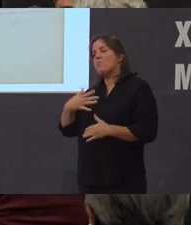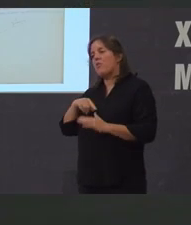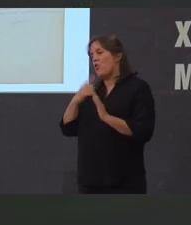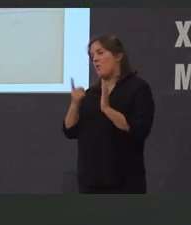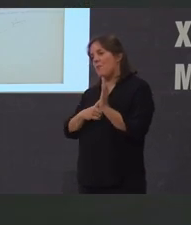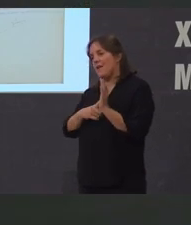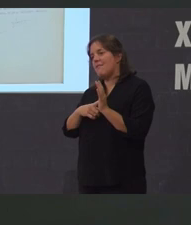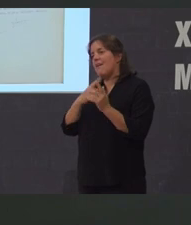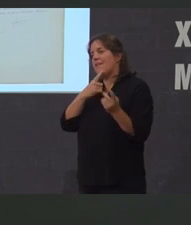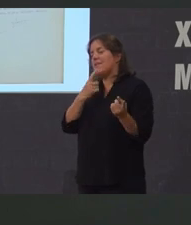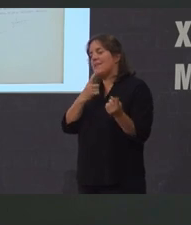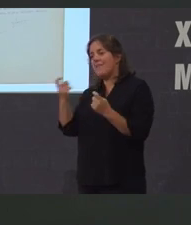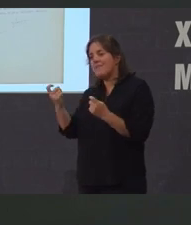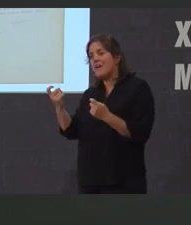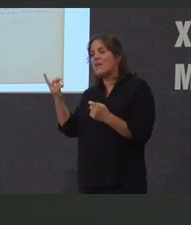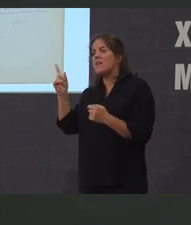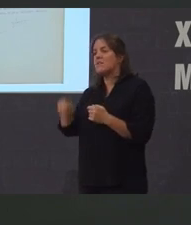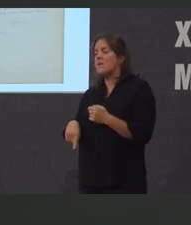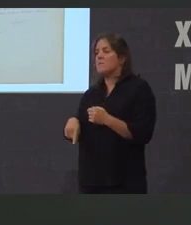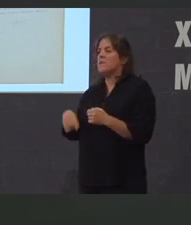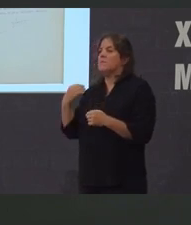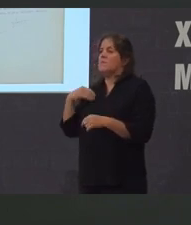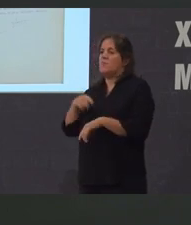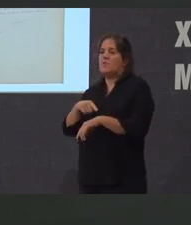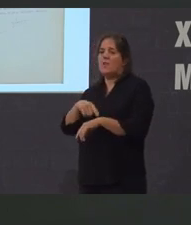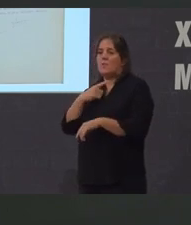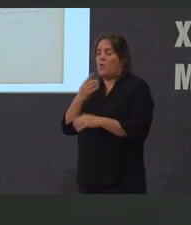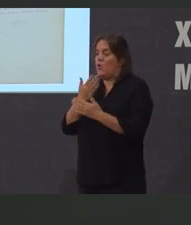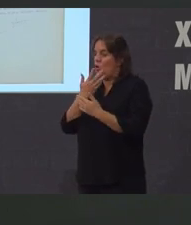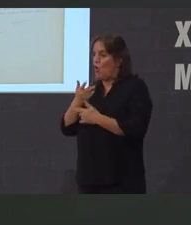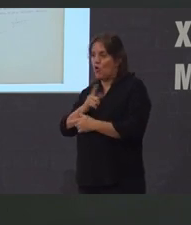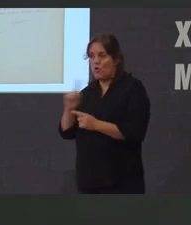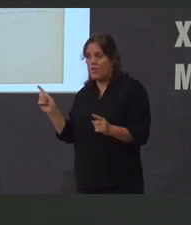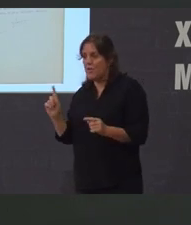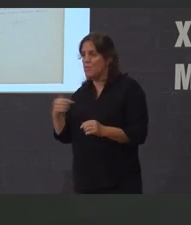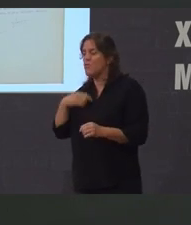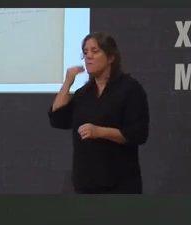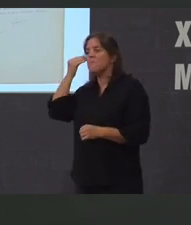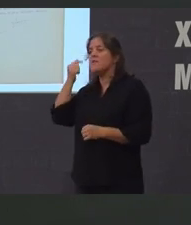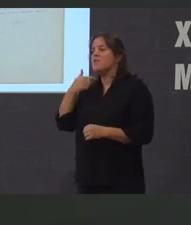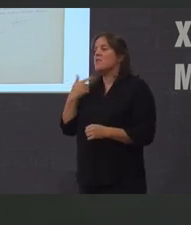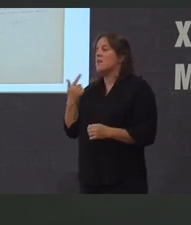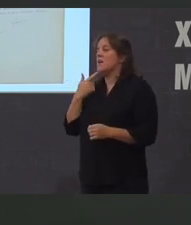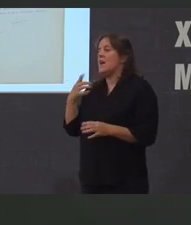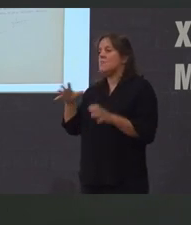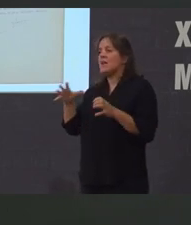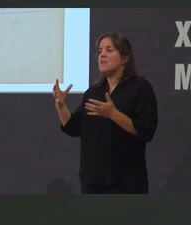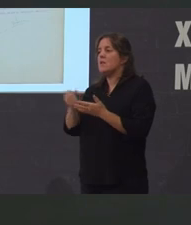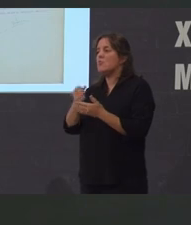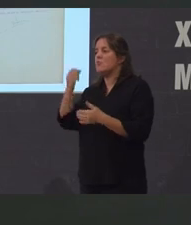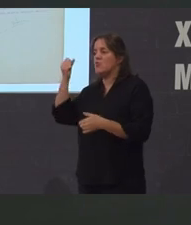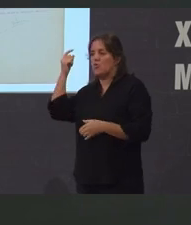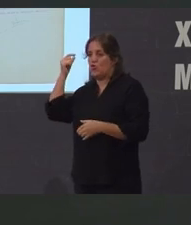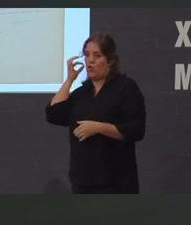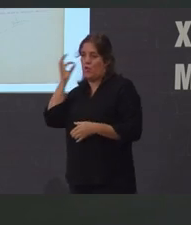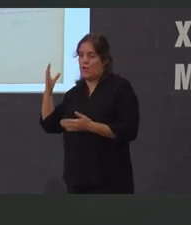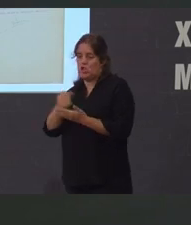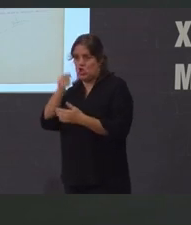Información tan necesaria e a vez tan descoñecida. Creo que aprendimos moito todas e